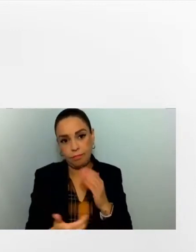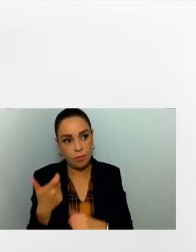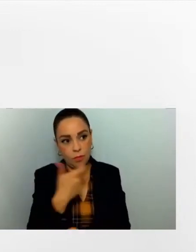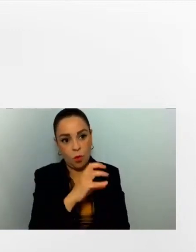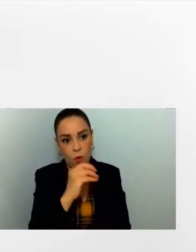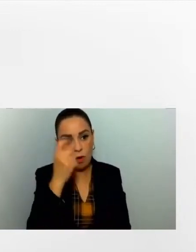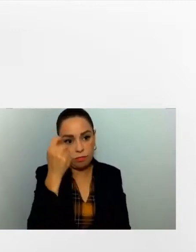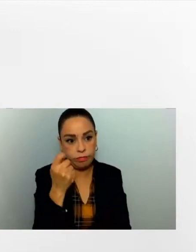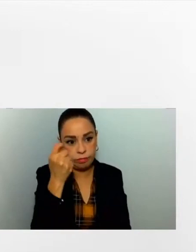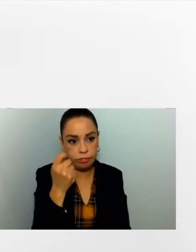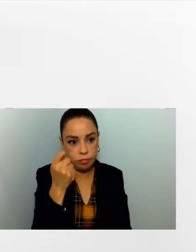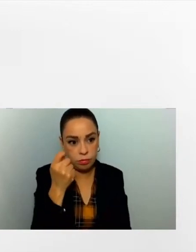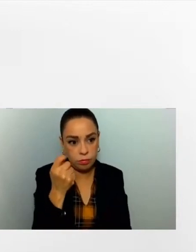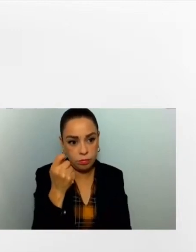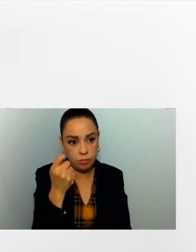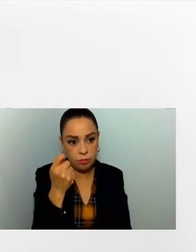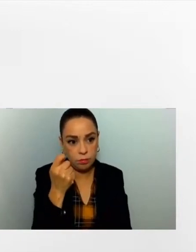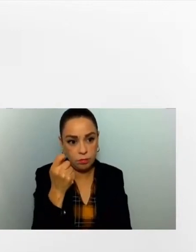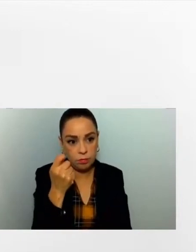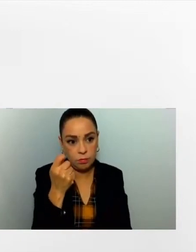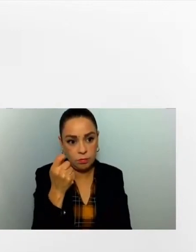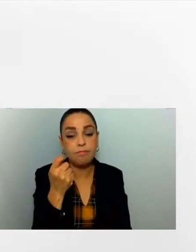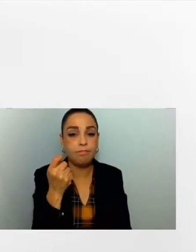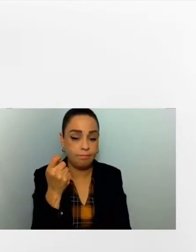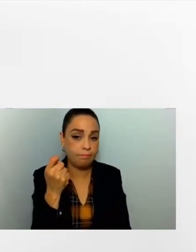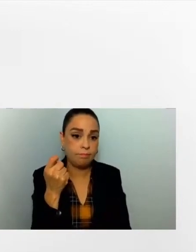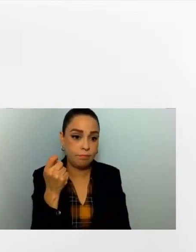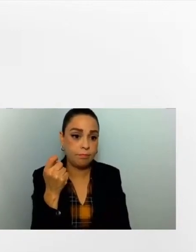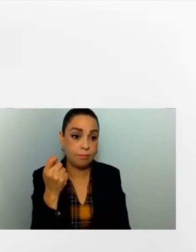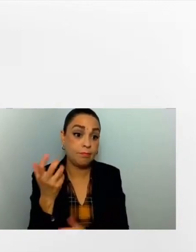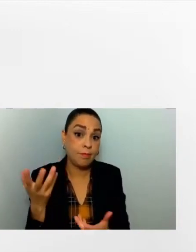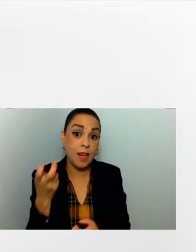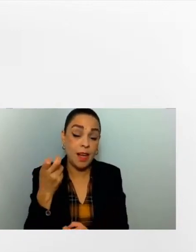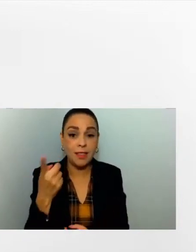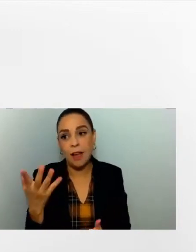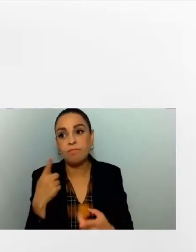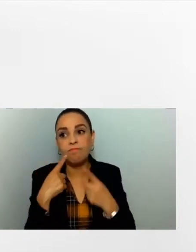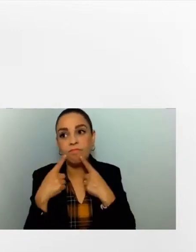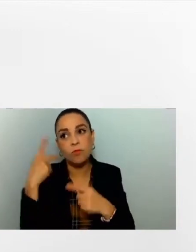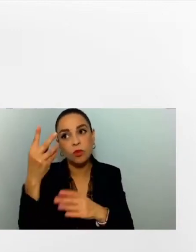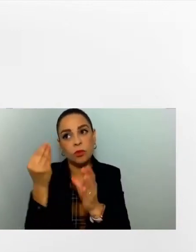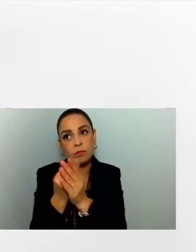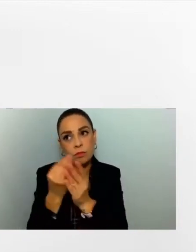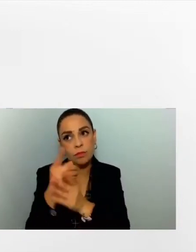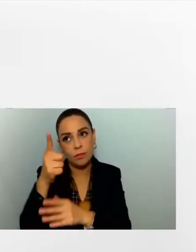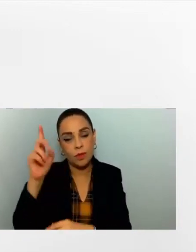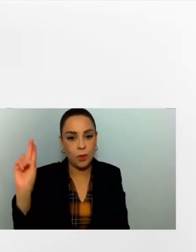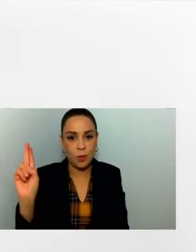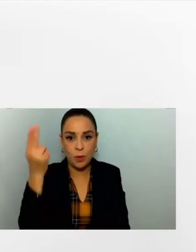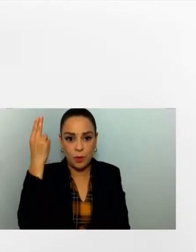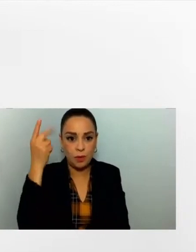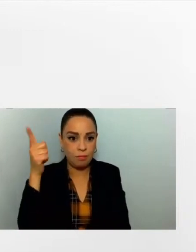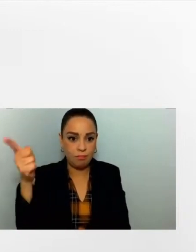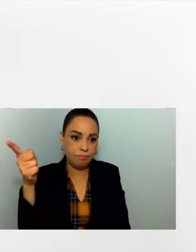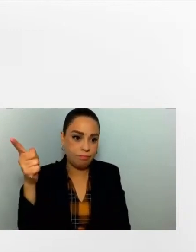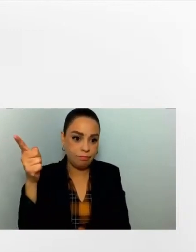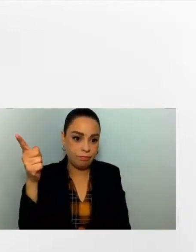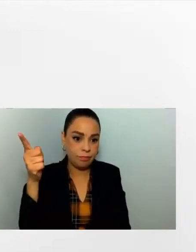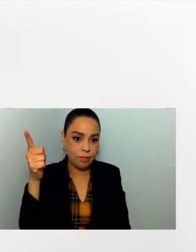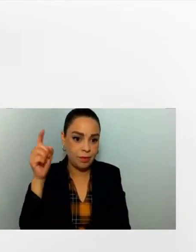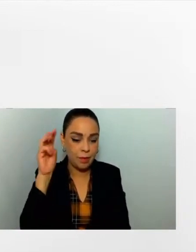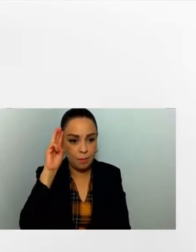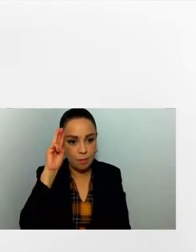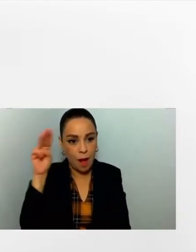proporcional, o sea, sí se considera proporcional. Pero bueno, es una discusión académica y sigue en proceso,